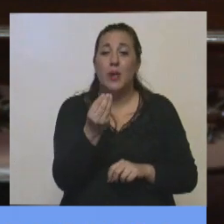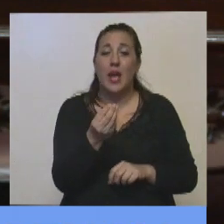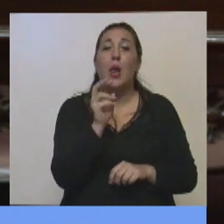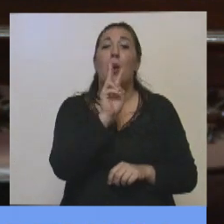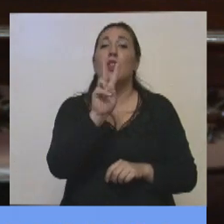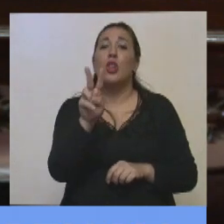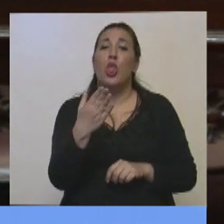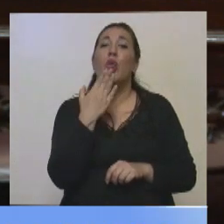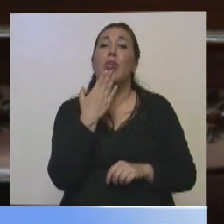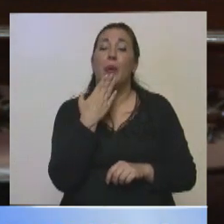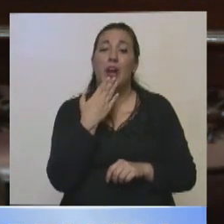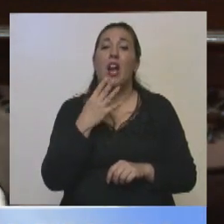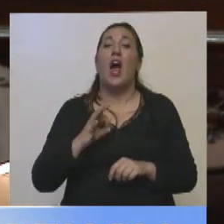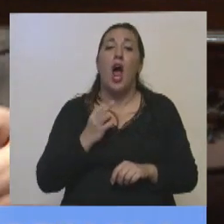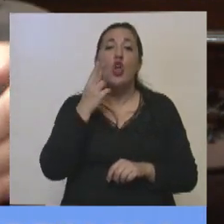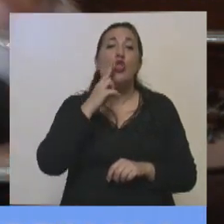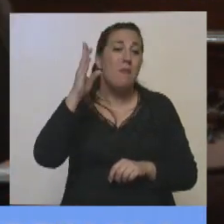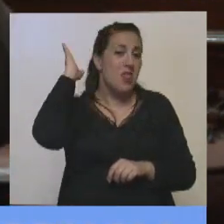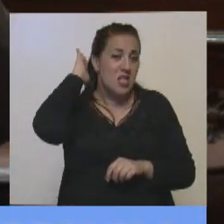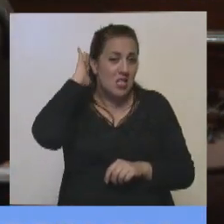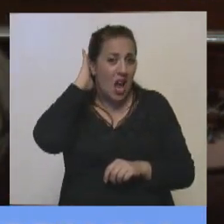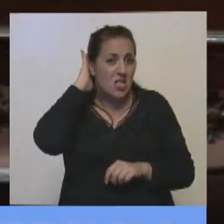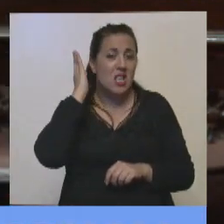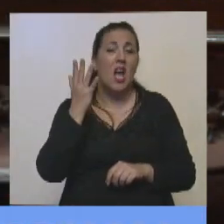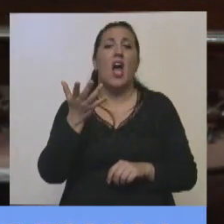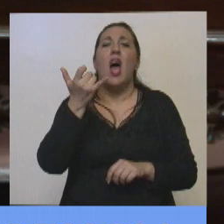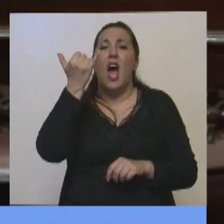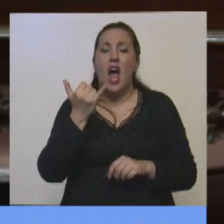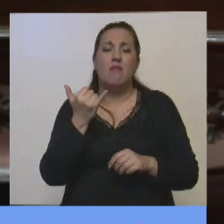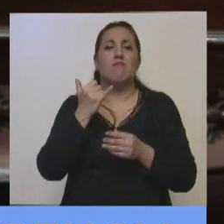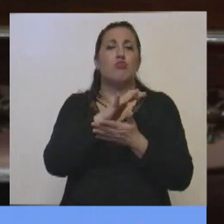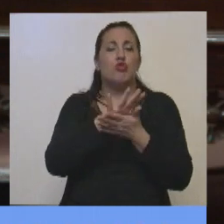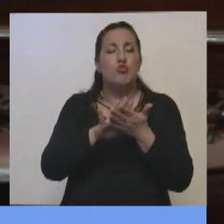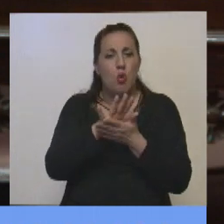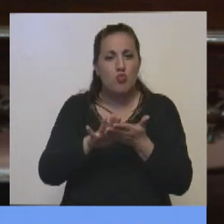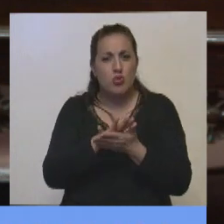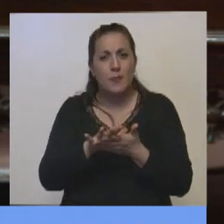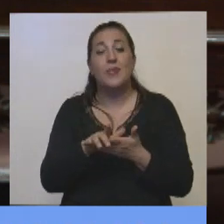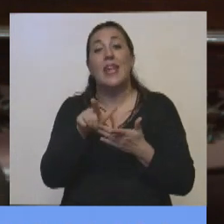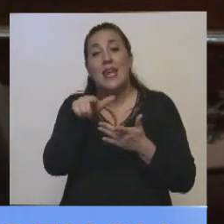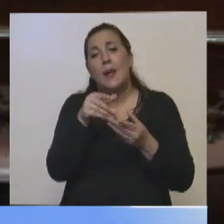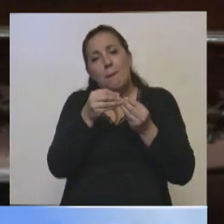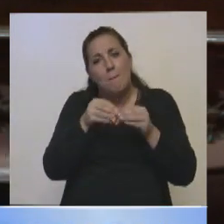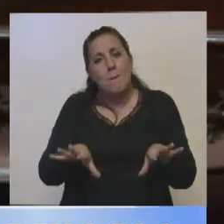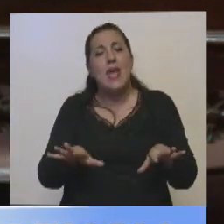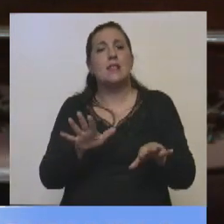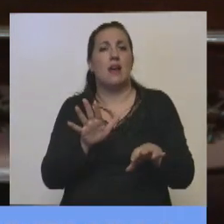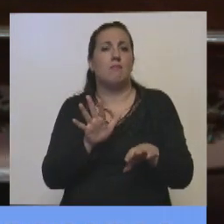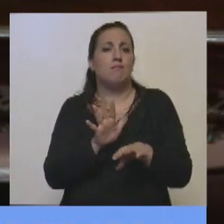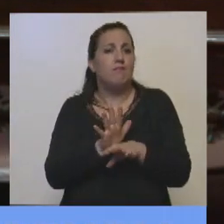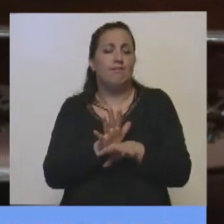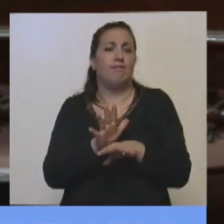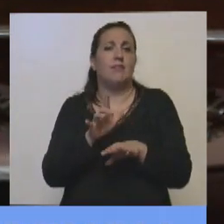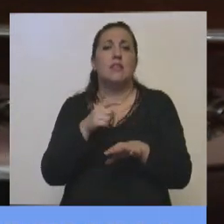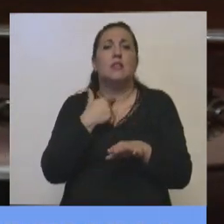16 de alguna manera se resuelve la cuestión con los holdouts y ahí empieza esta carrera alocada